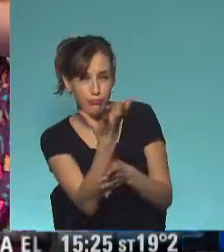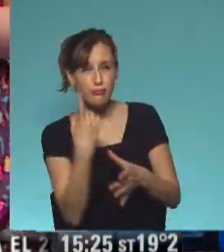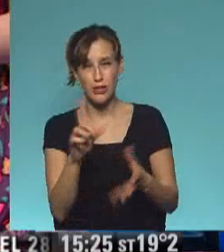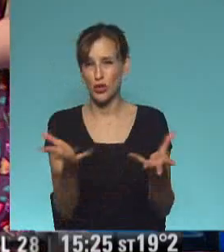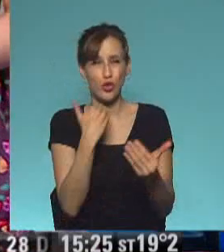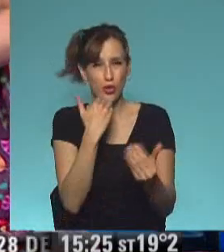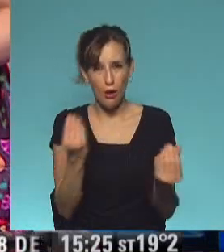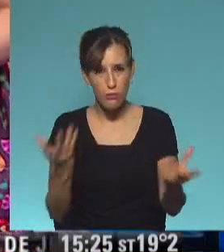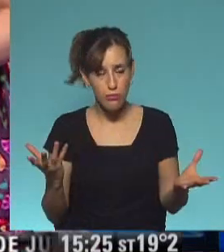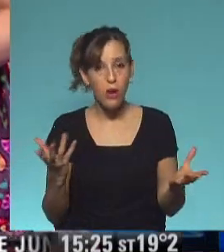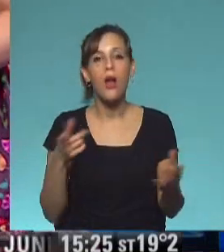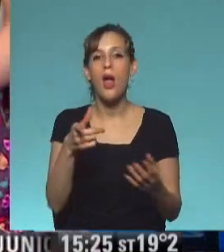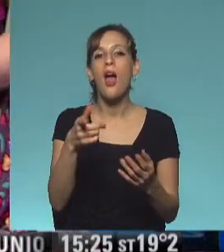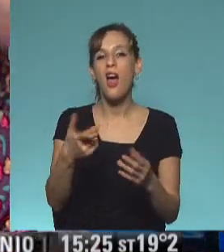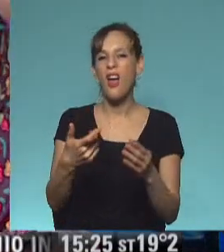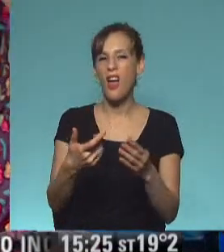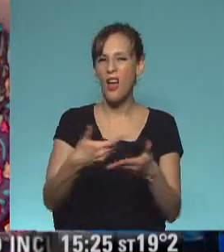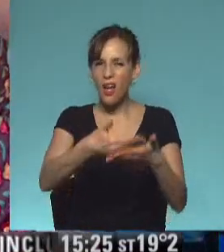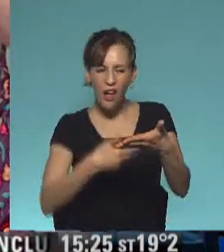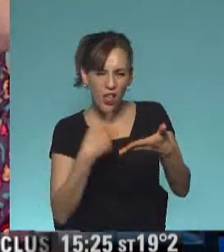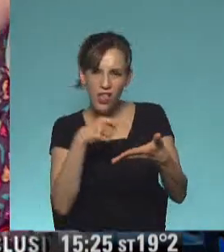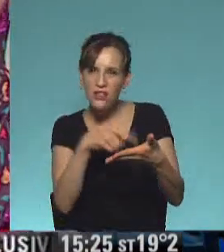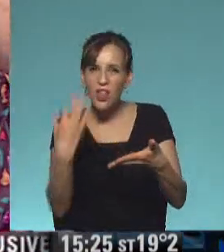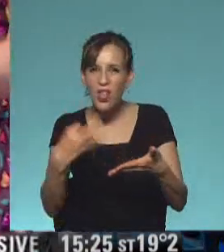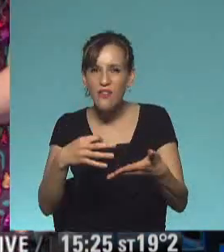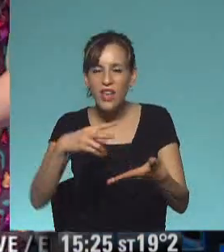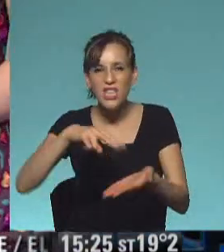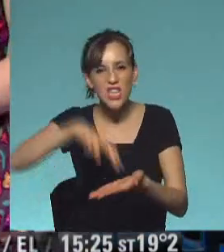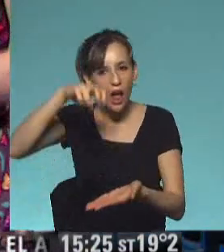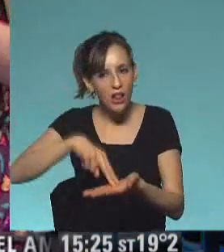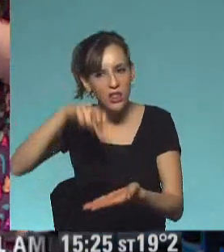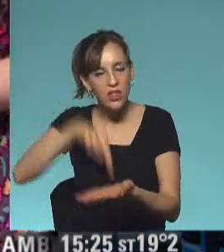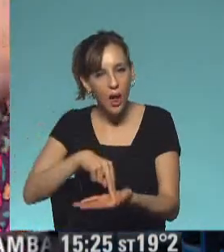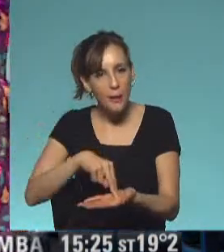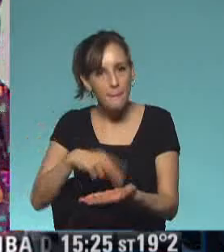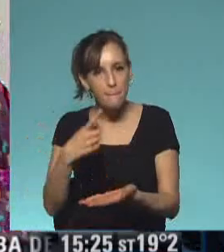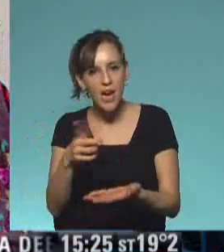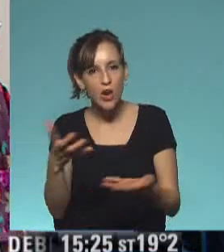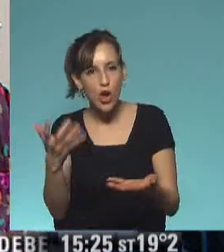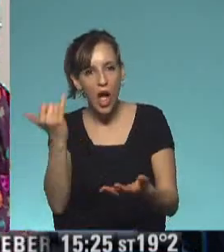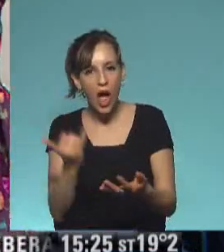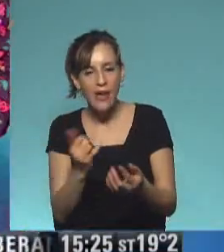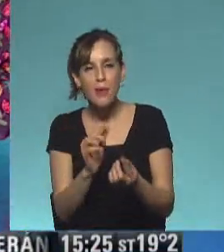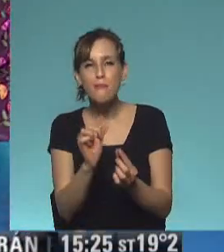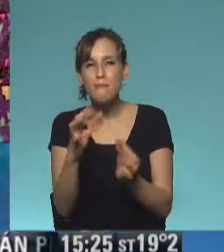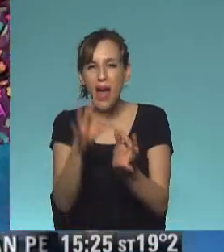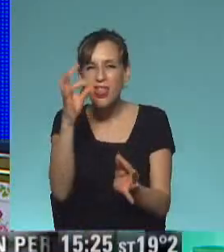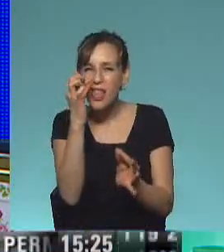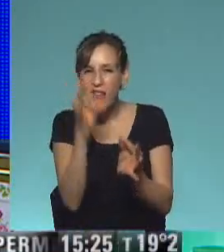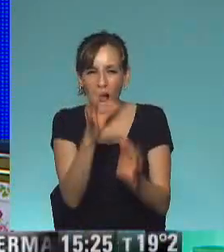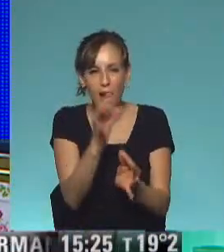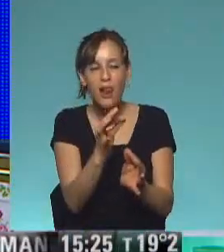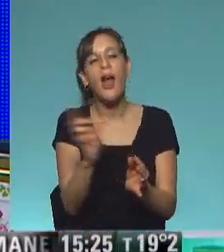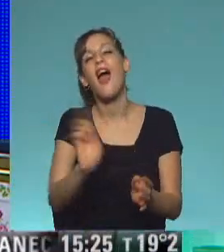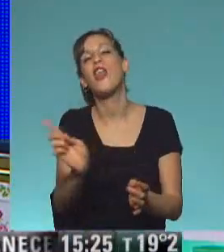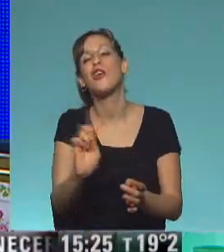parte que todos tienen que saltar al mismo tiempo. No, no juego. No, los no. escarbadientes, pero están uno al lado del otro muy pegaditos, dice acá. Le pegás un golpe, saltan. Y ahí